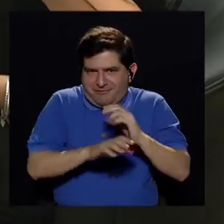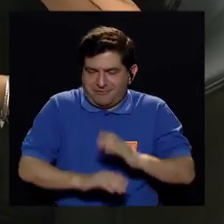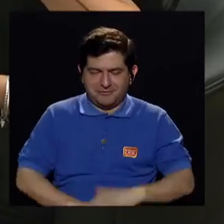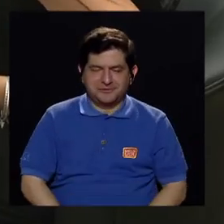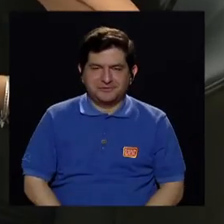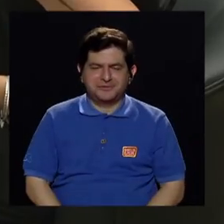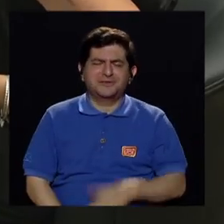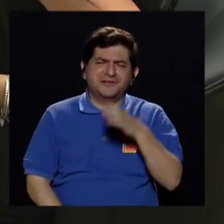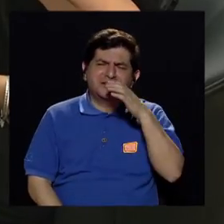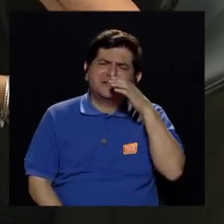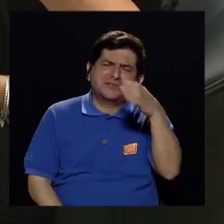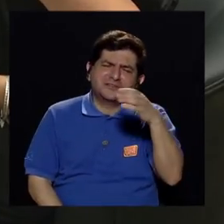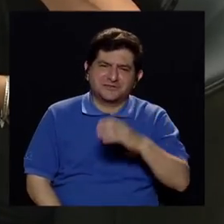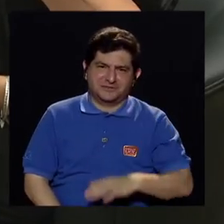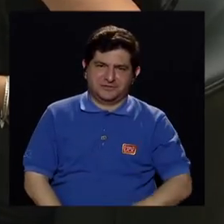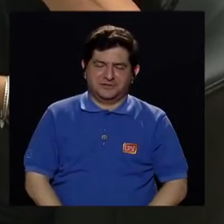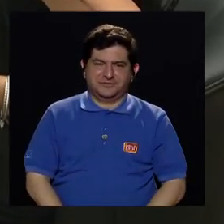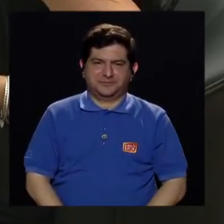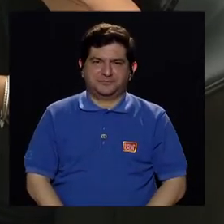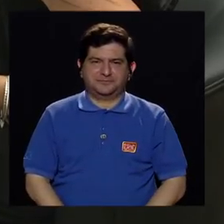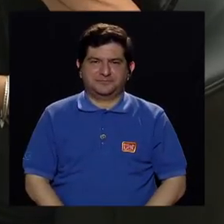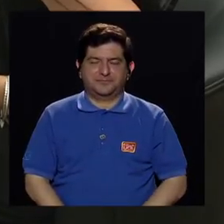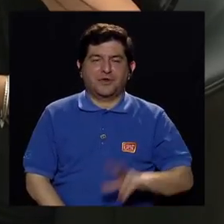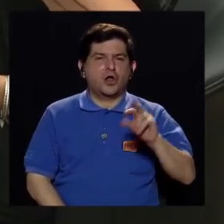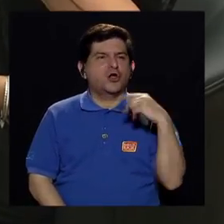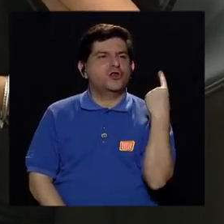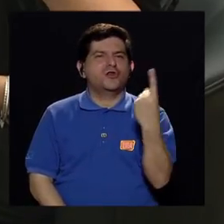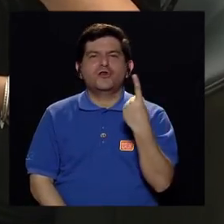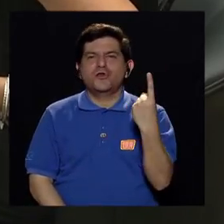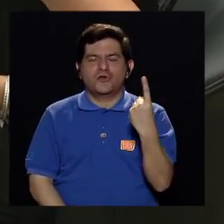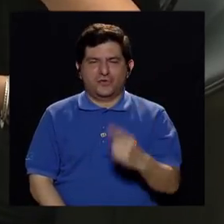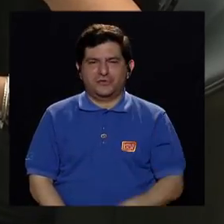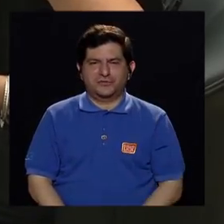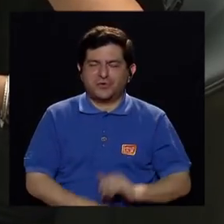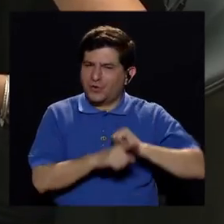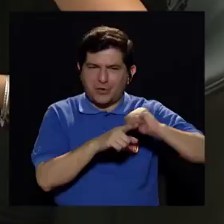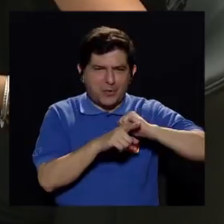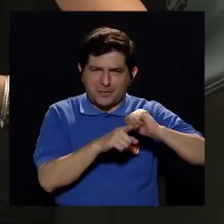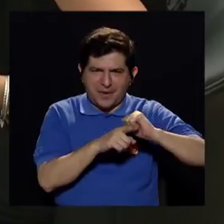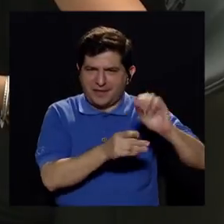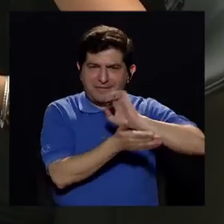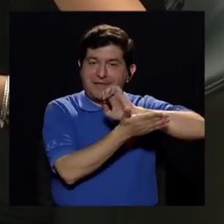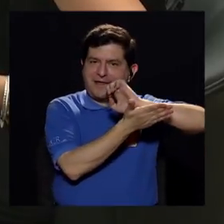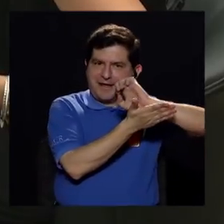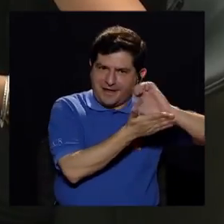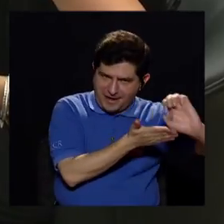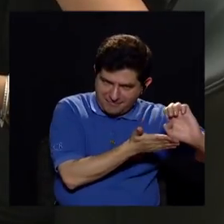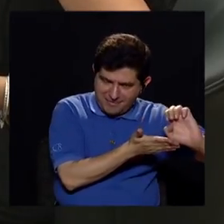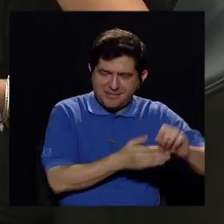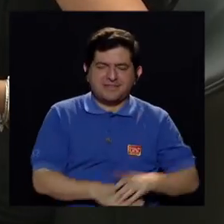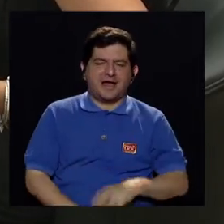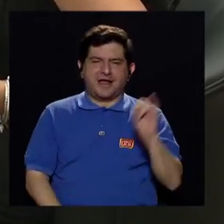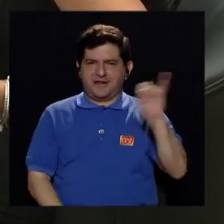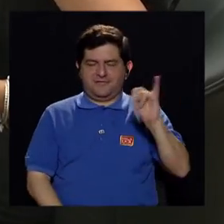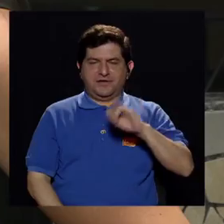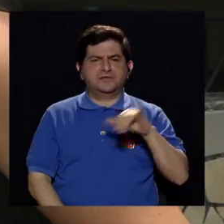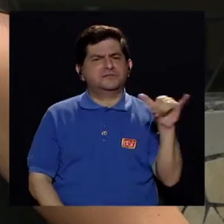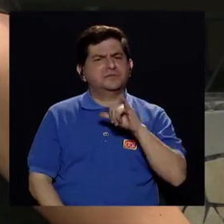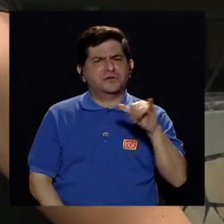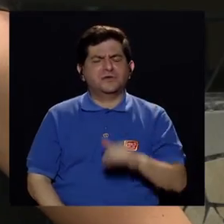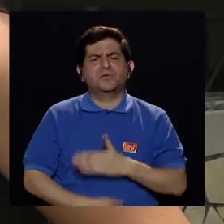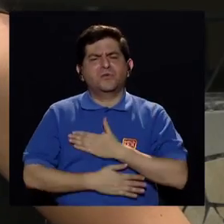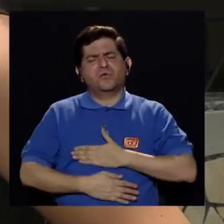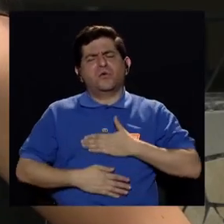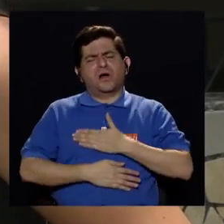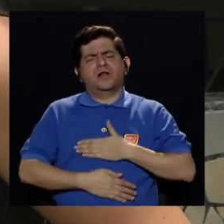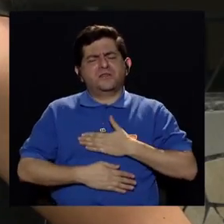a las recomendaciones, no solo tanto en las prácticas de prevención de las infecciones como también en el disfrute